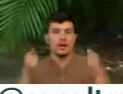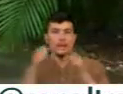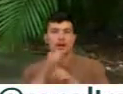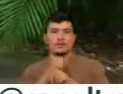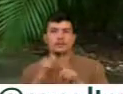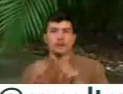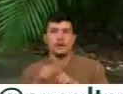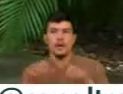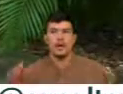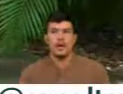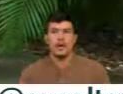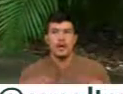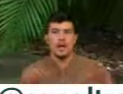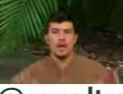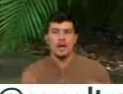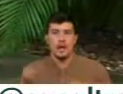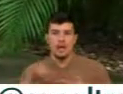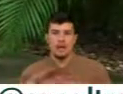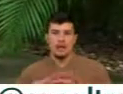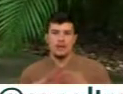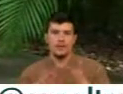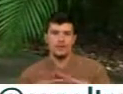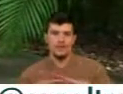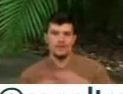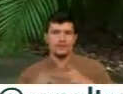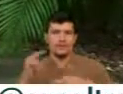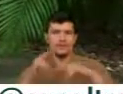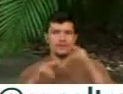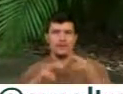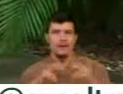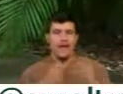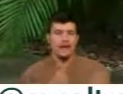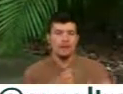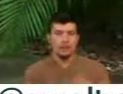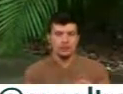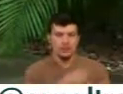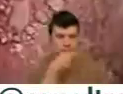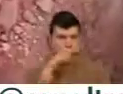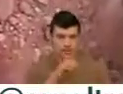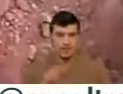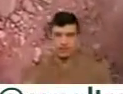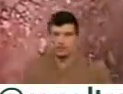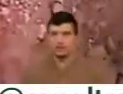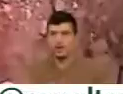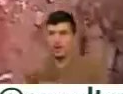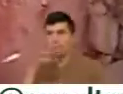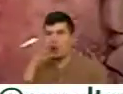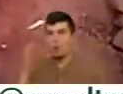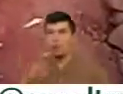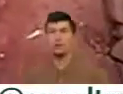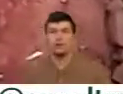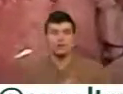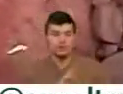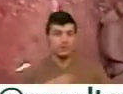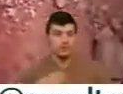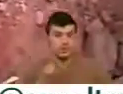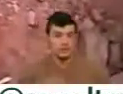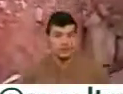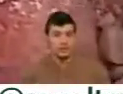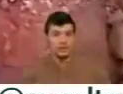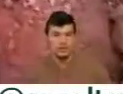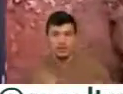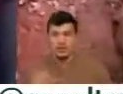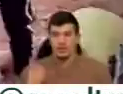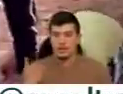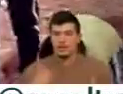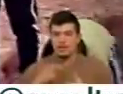para construir paz en territorio. Educar a un niño, salvar a un hombre. Necesitamos salvar a los jóvenes que están desertando del